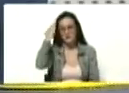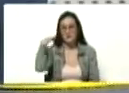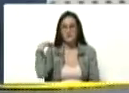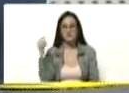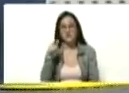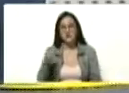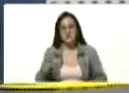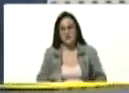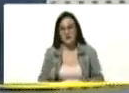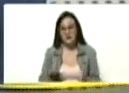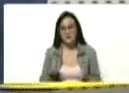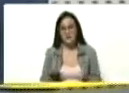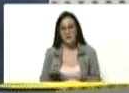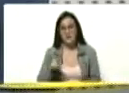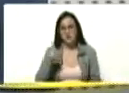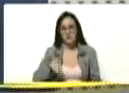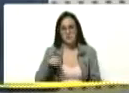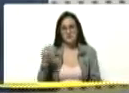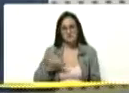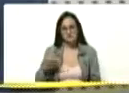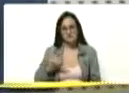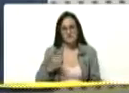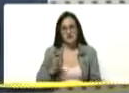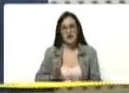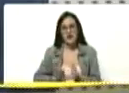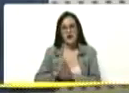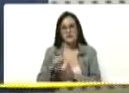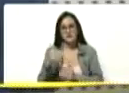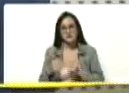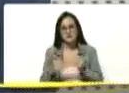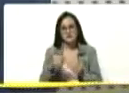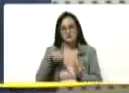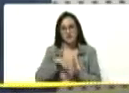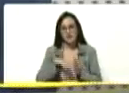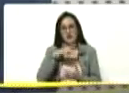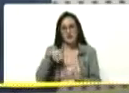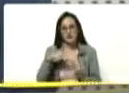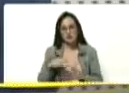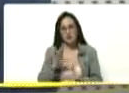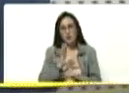camino es también necesario avanzar en una profunda revolución cultural,